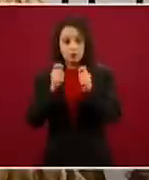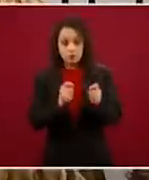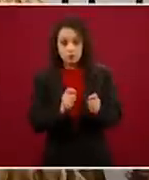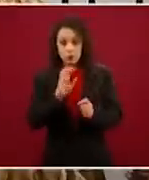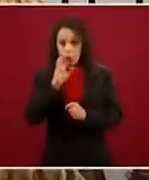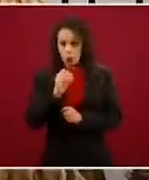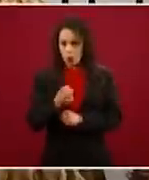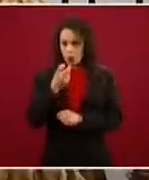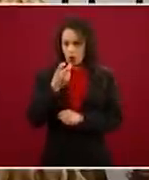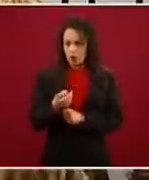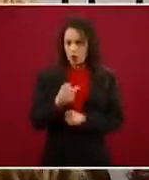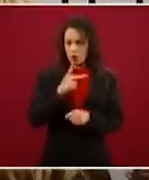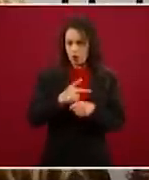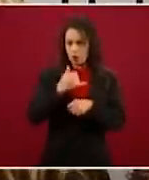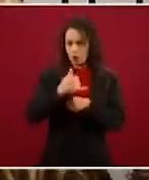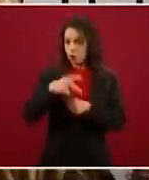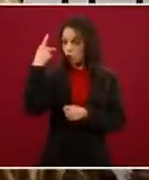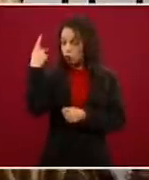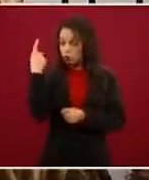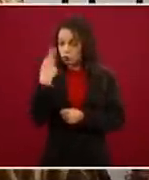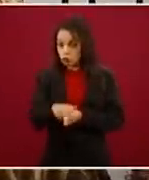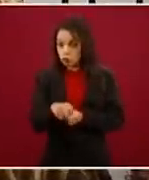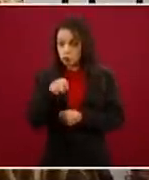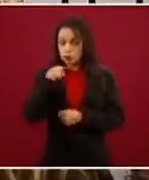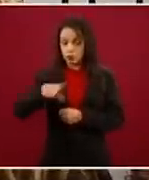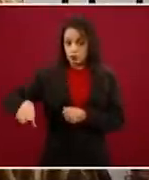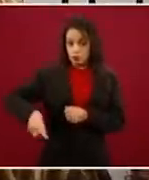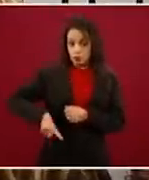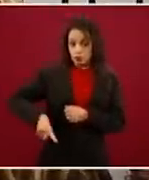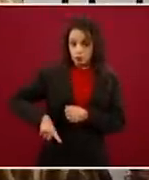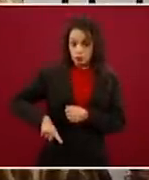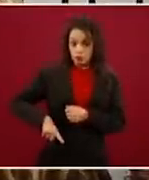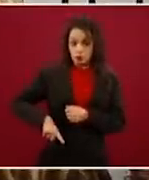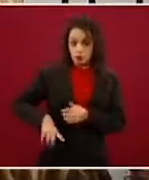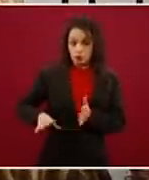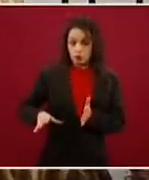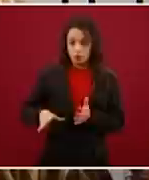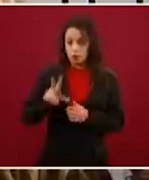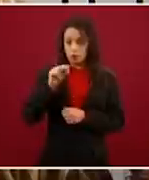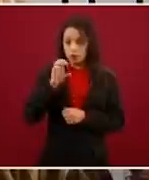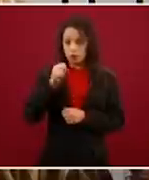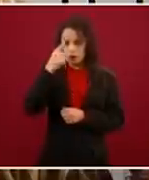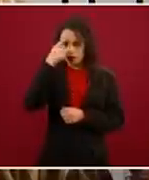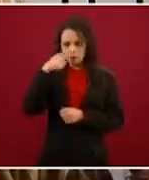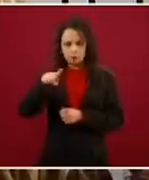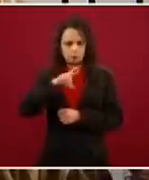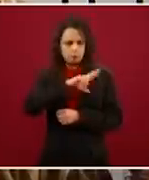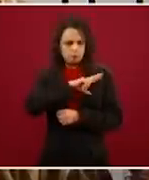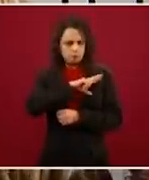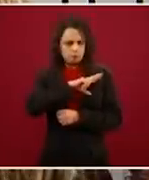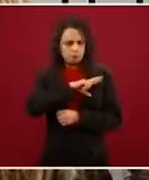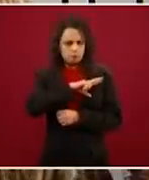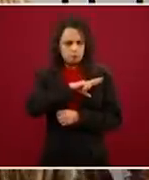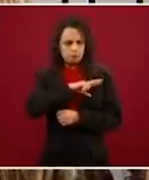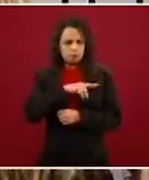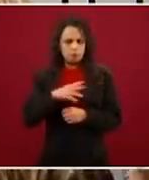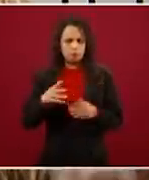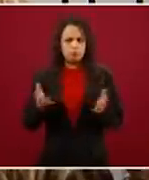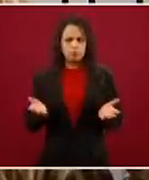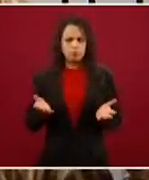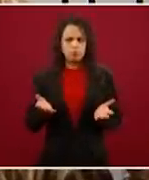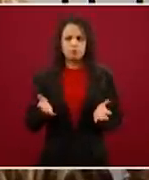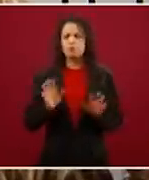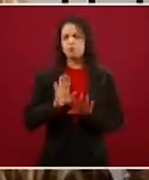proyecto del gobierno. ¿No será una concesión para particulares? Bueno, ¿por qué no